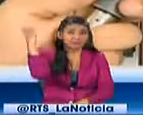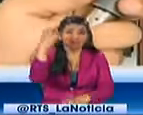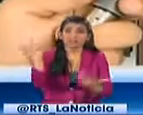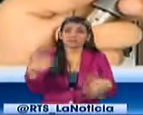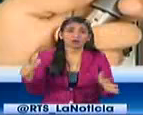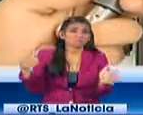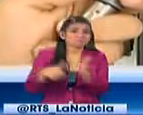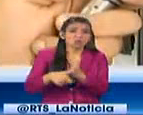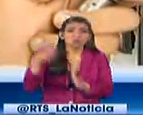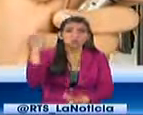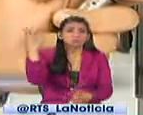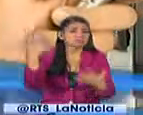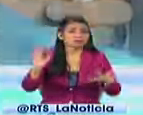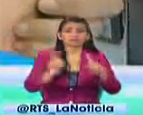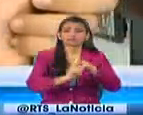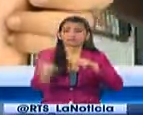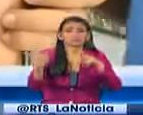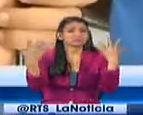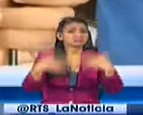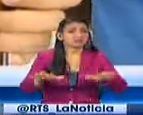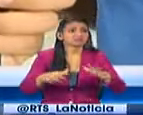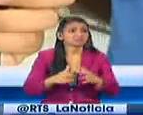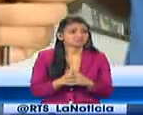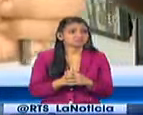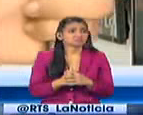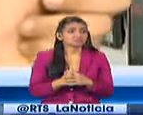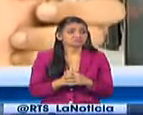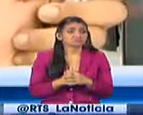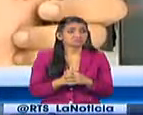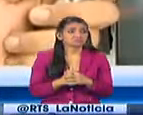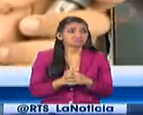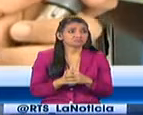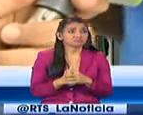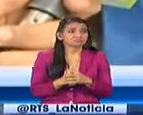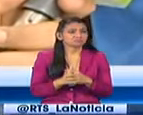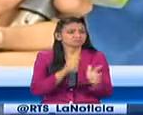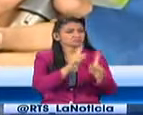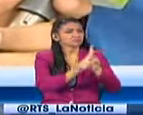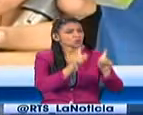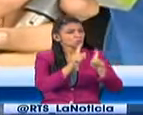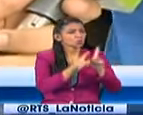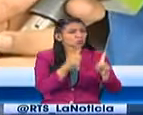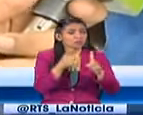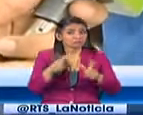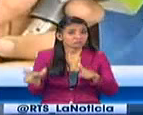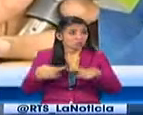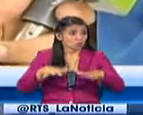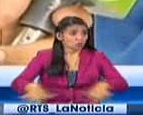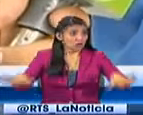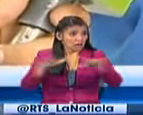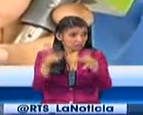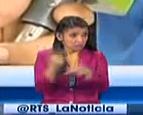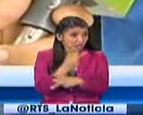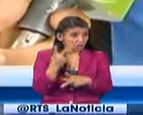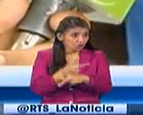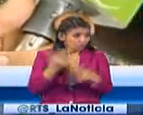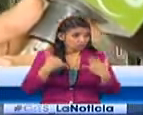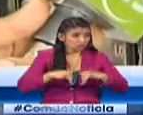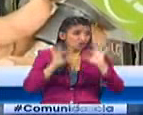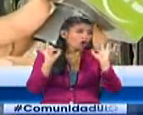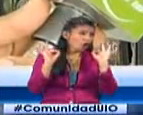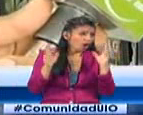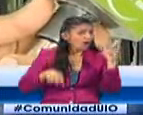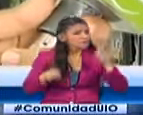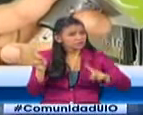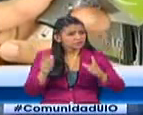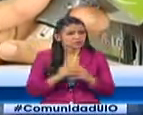se había ido. Y llegó como a los 10 minutos fue la reacción de ellos. ¿Es la primera vez que ocurre esto? ¿Esta zona se ha vuelto un poco